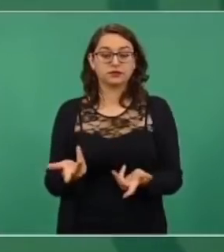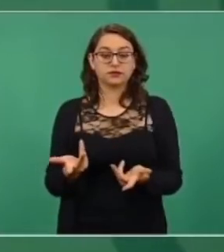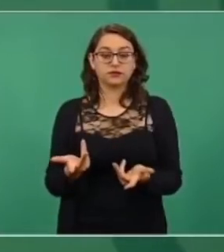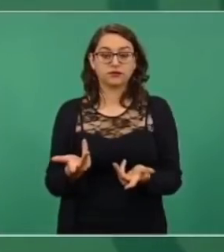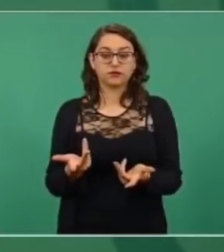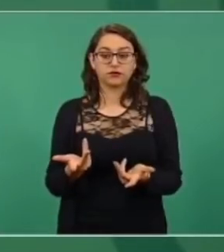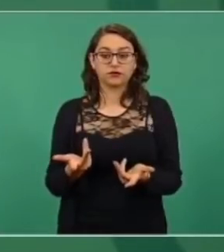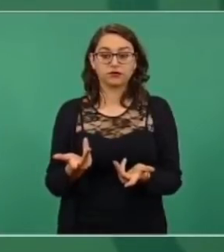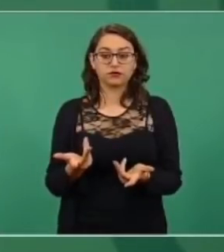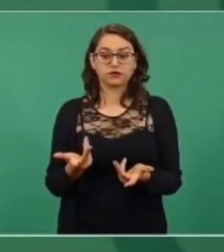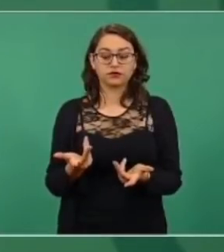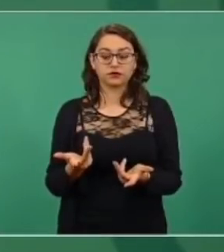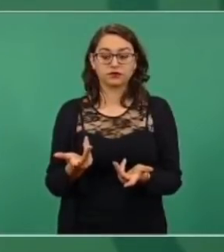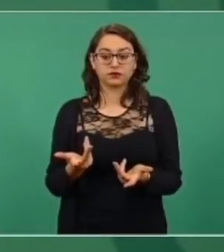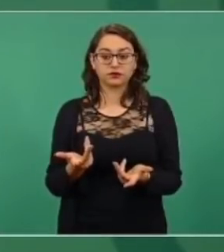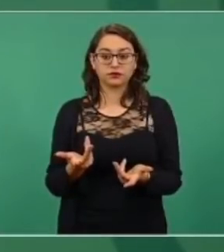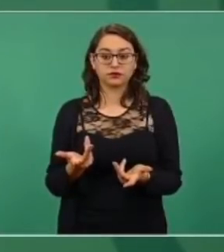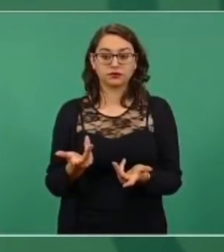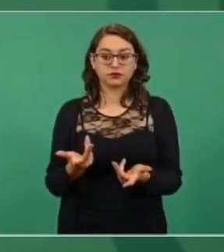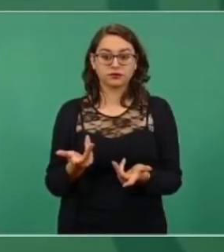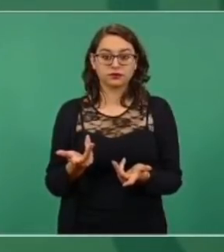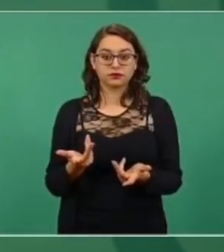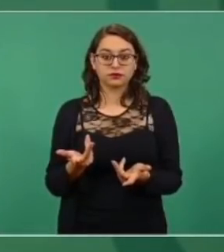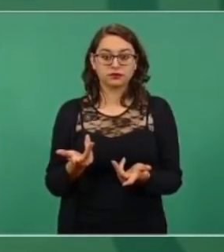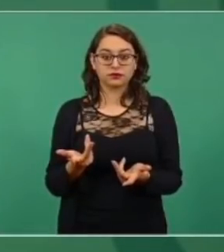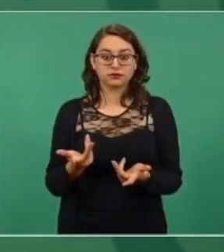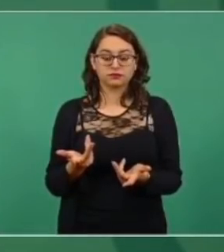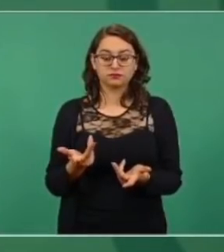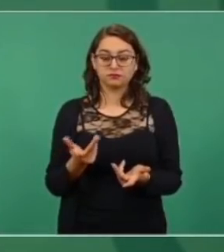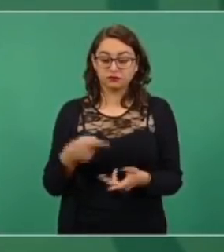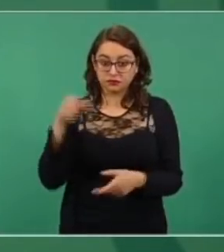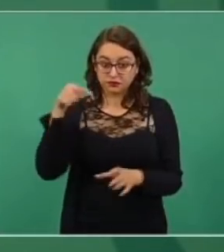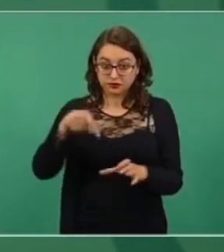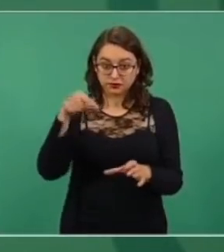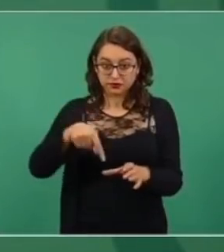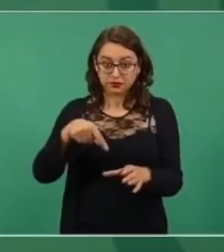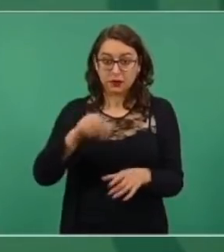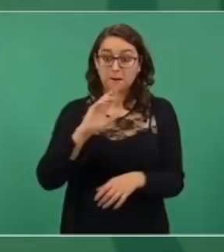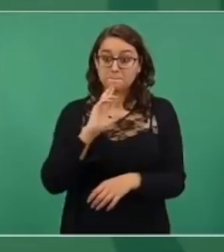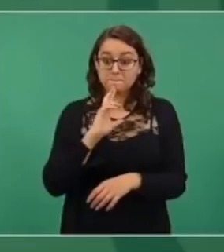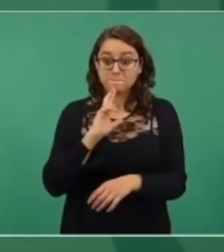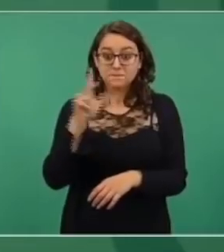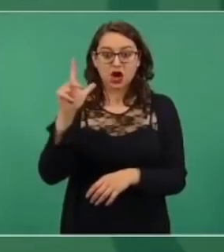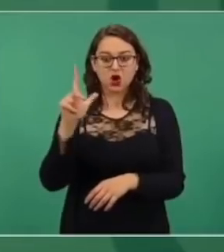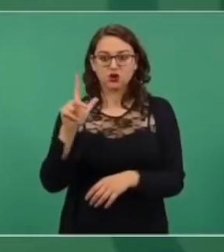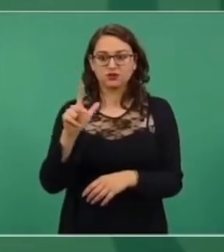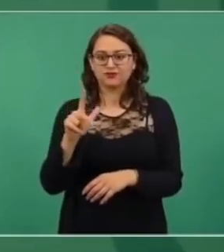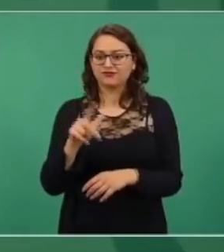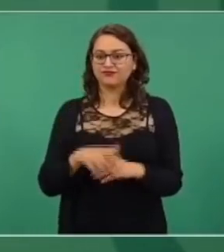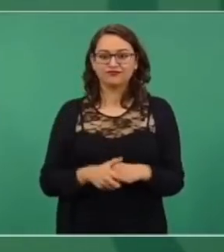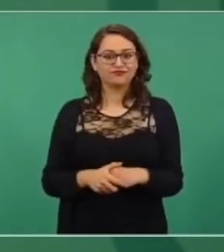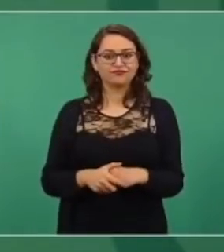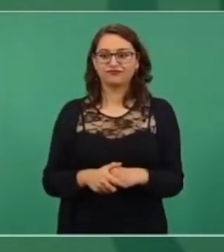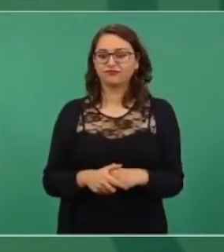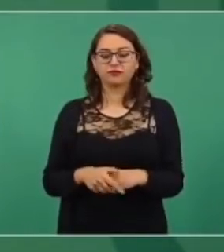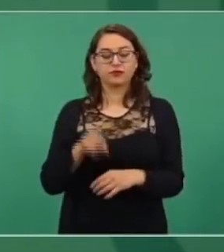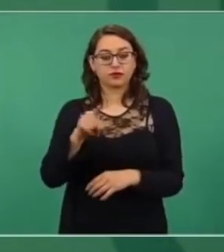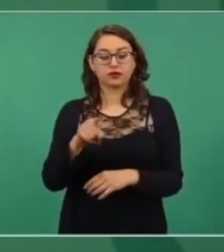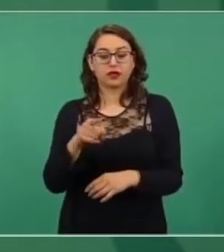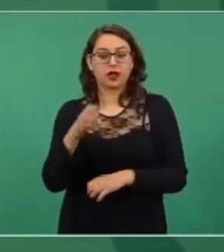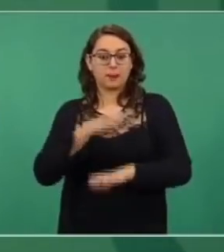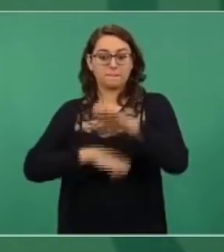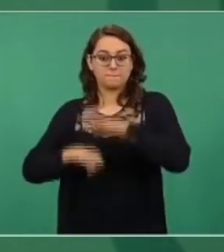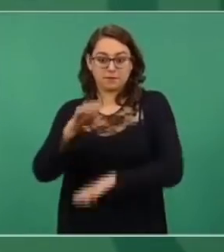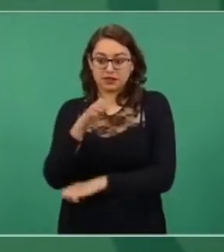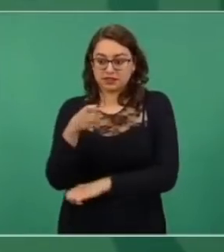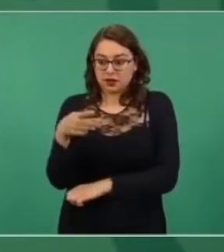se considera de que no fue lo mejor, porque era una empresa pública